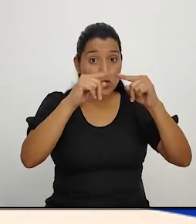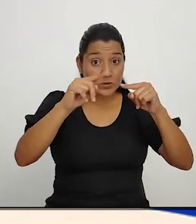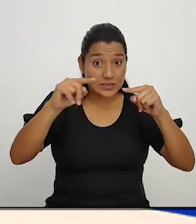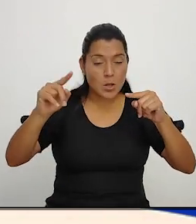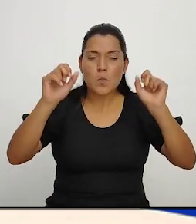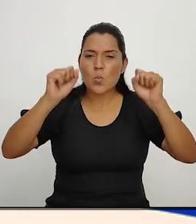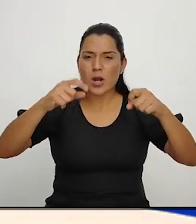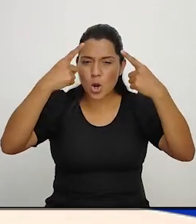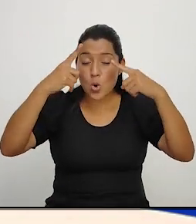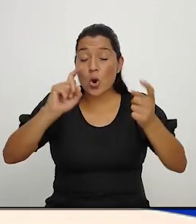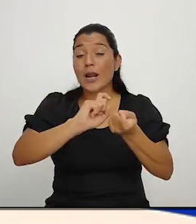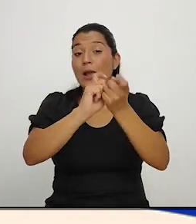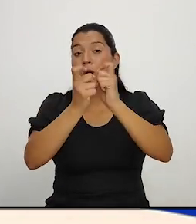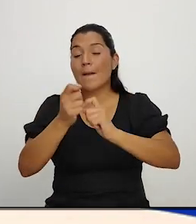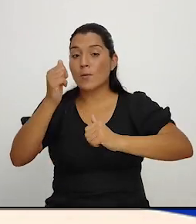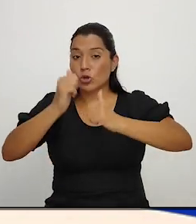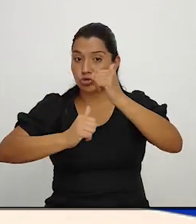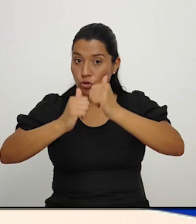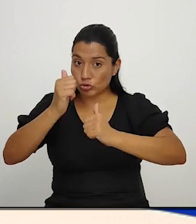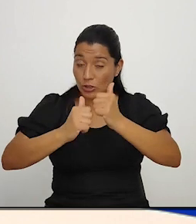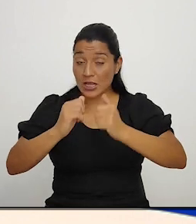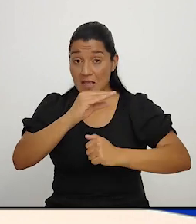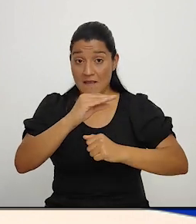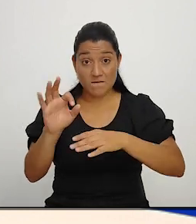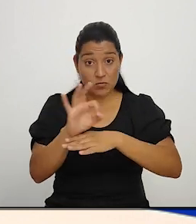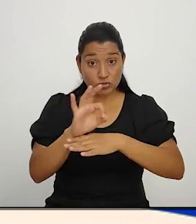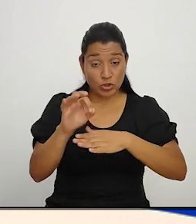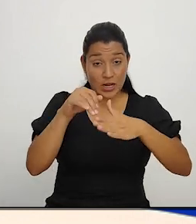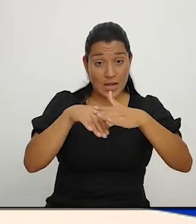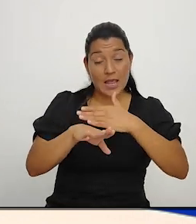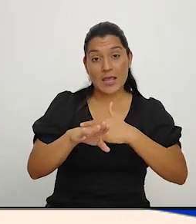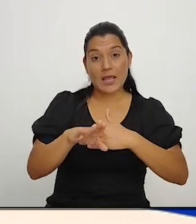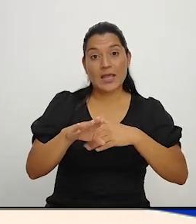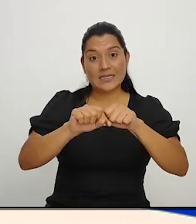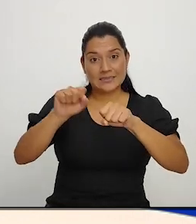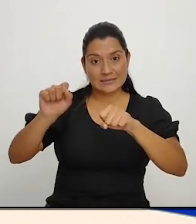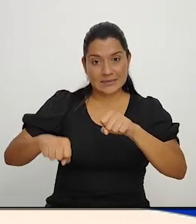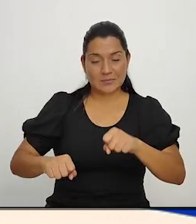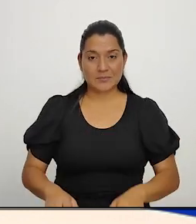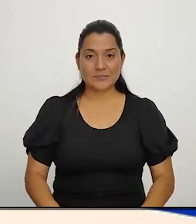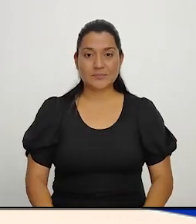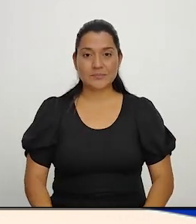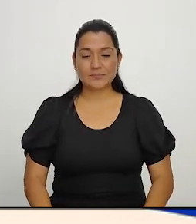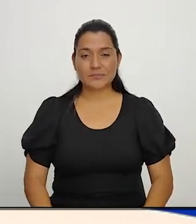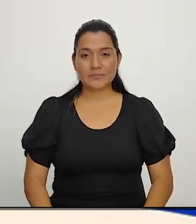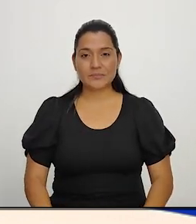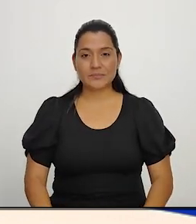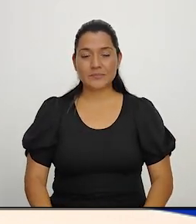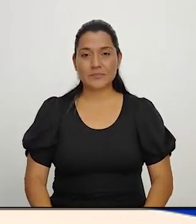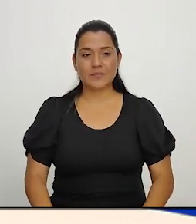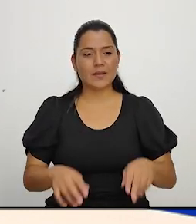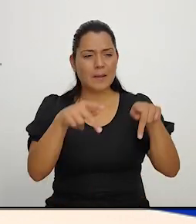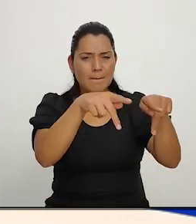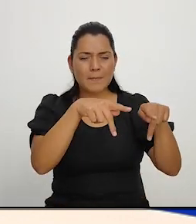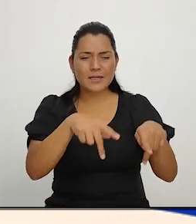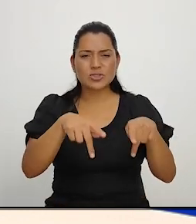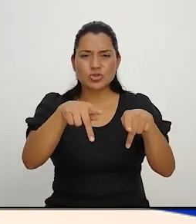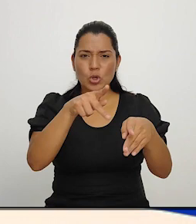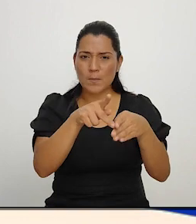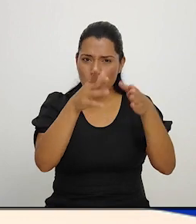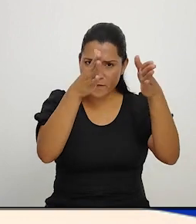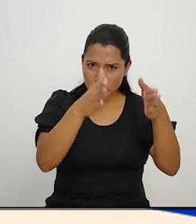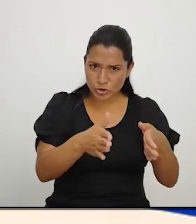transformación estructural y funcional del siap personas profesionales